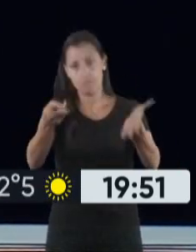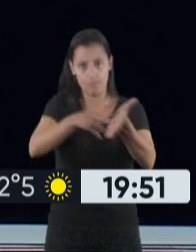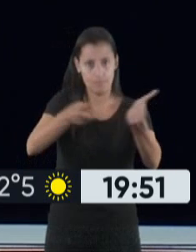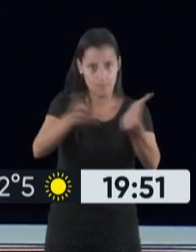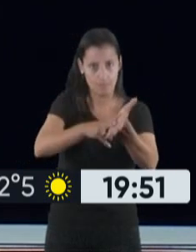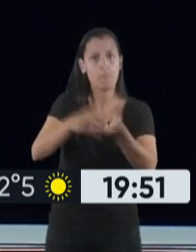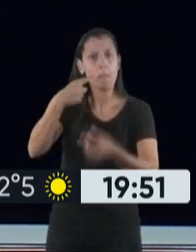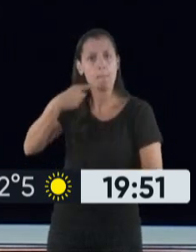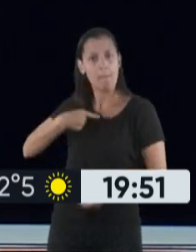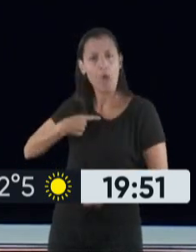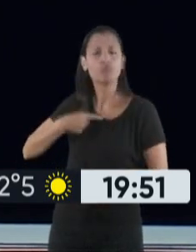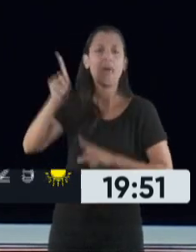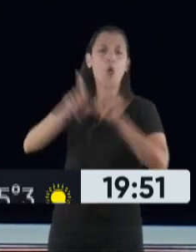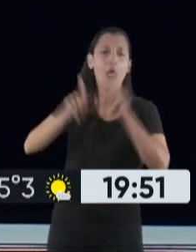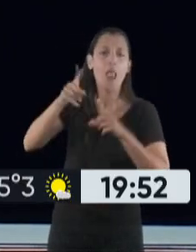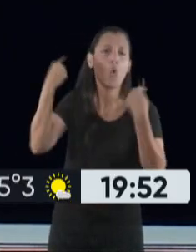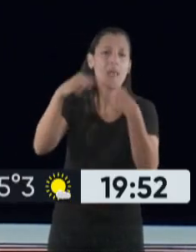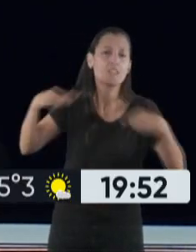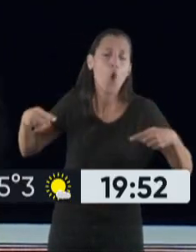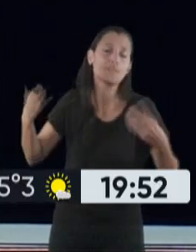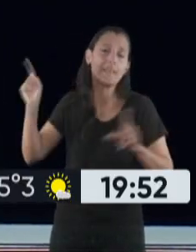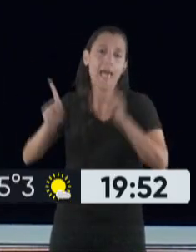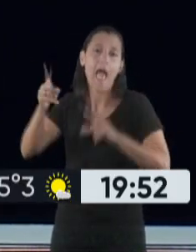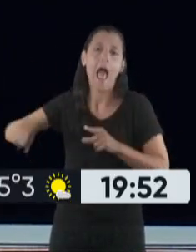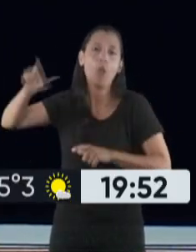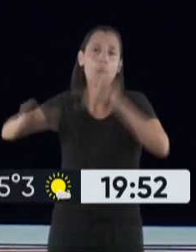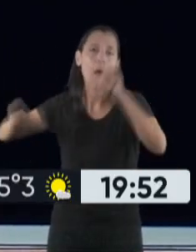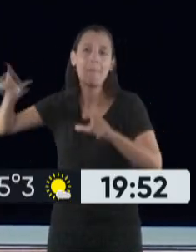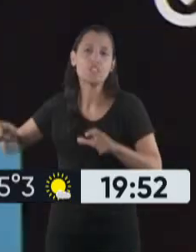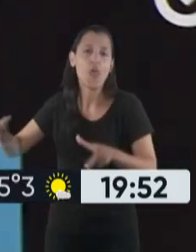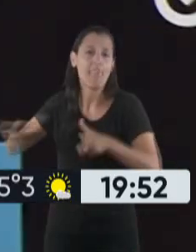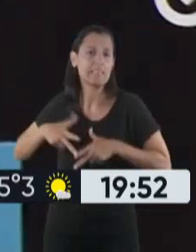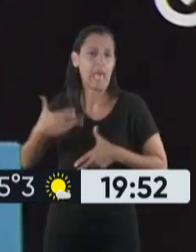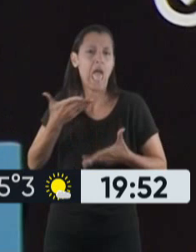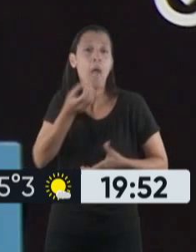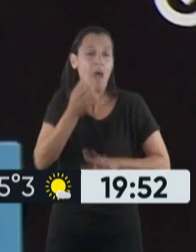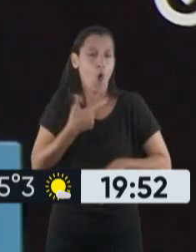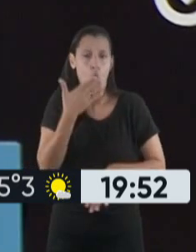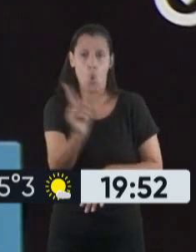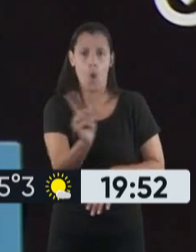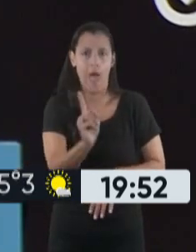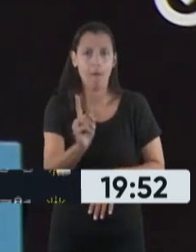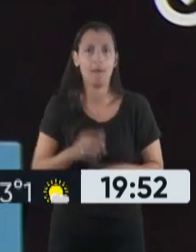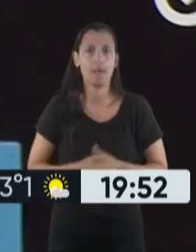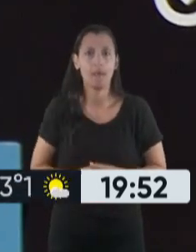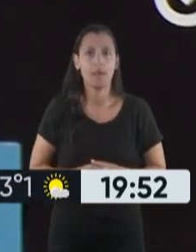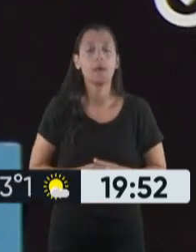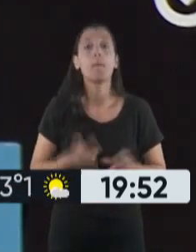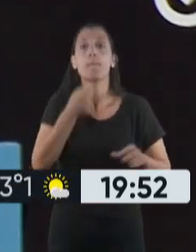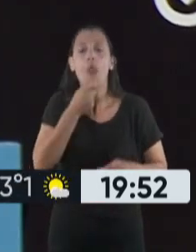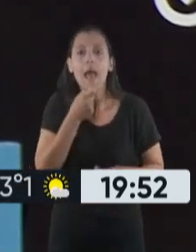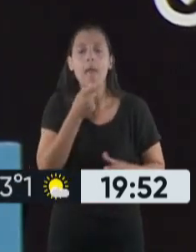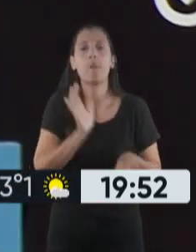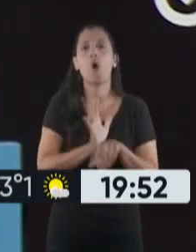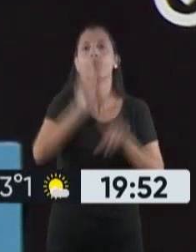Me preguntaron sobre algunas cosas que muchos consideraban inconvenientes hablar. Me hablaban de la interrupción voluntaria del embarazo,